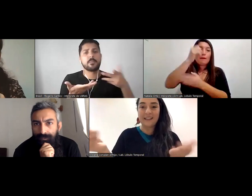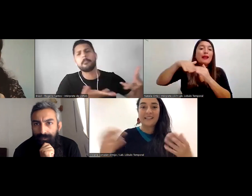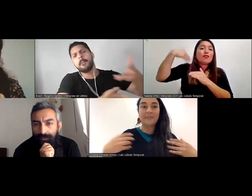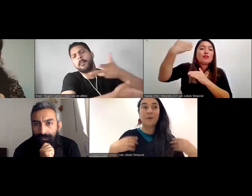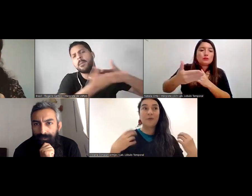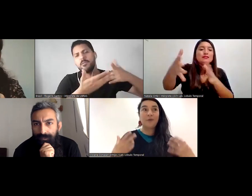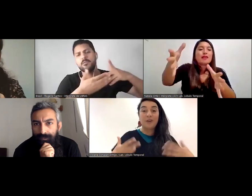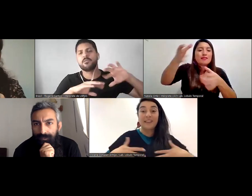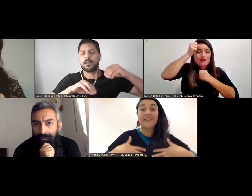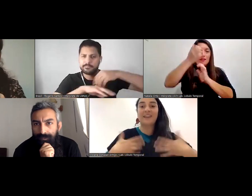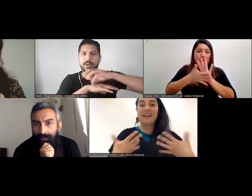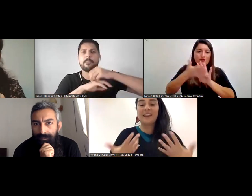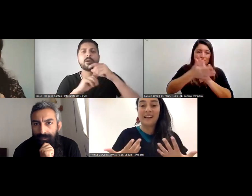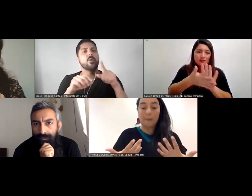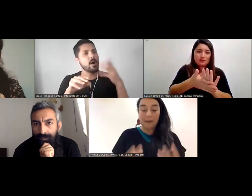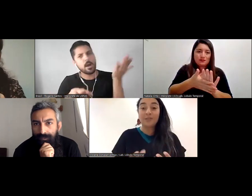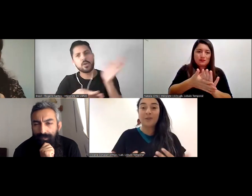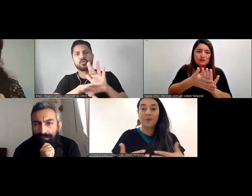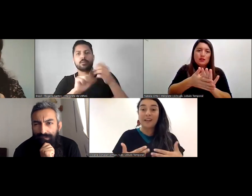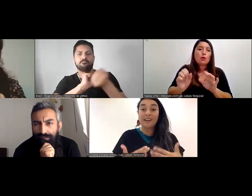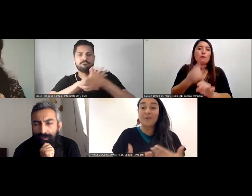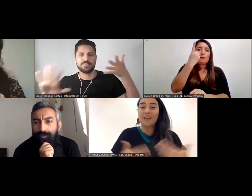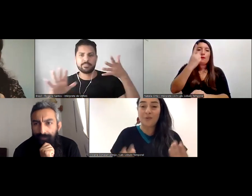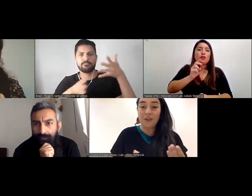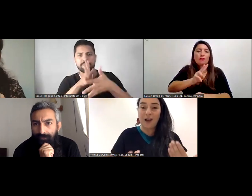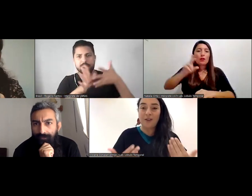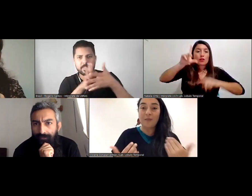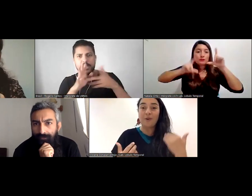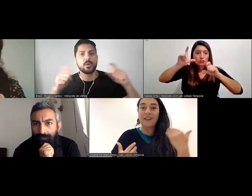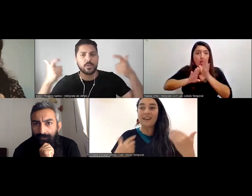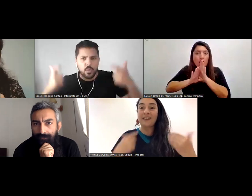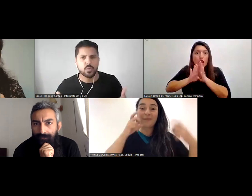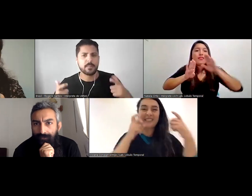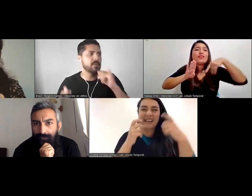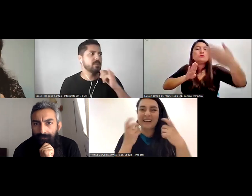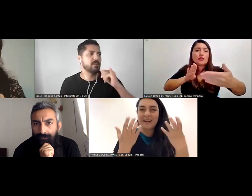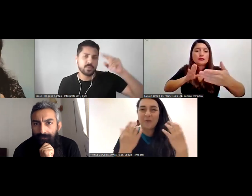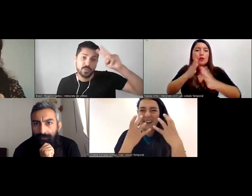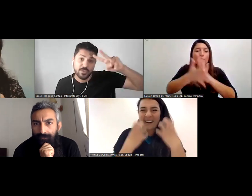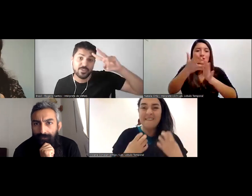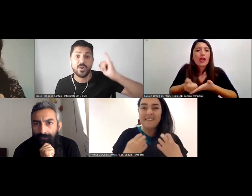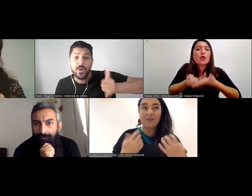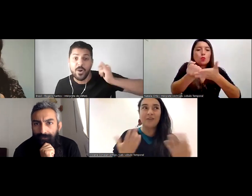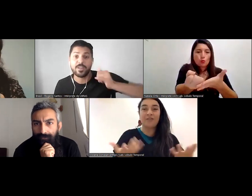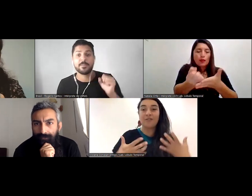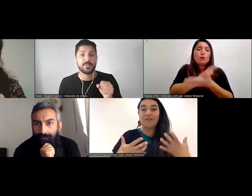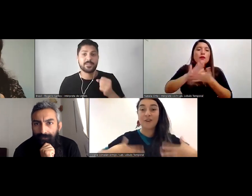señas. Si podemos tener el espacio de poder crear una historia, o de poder expresar la